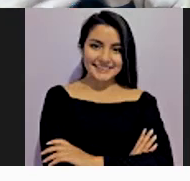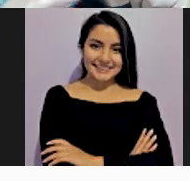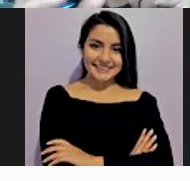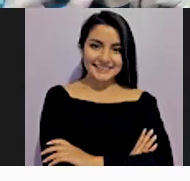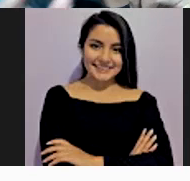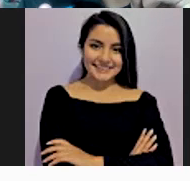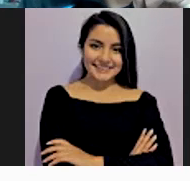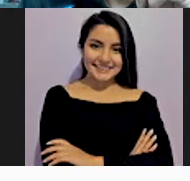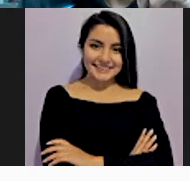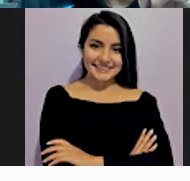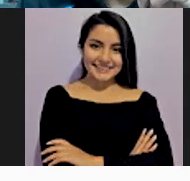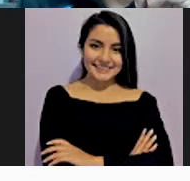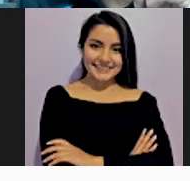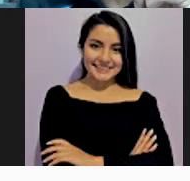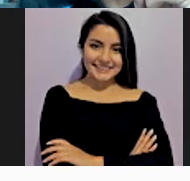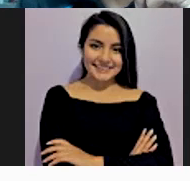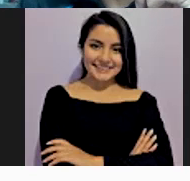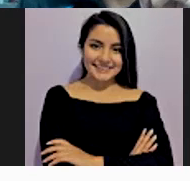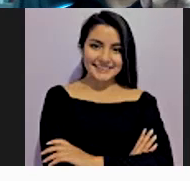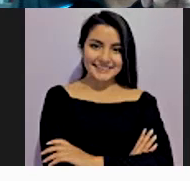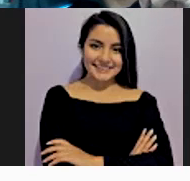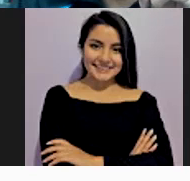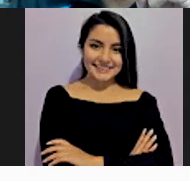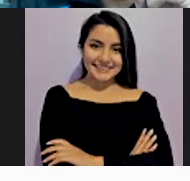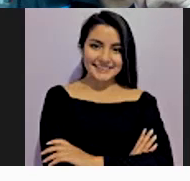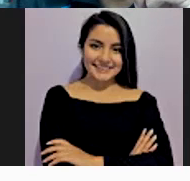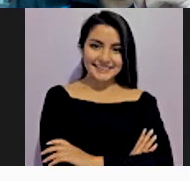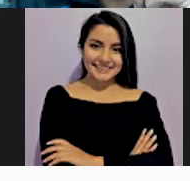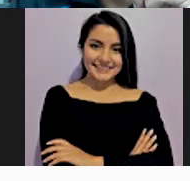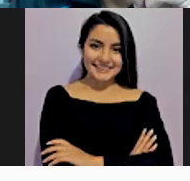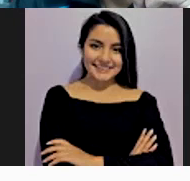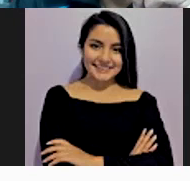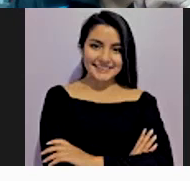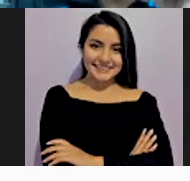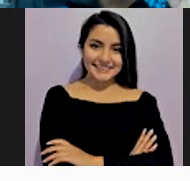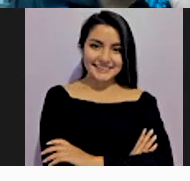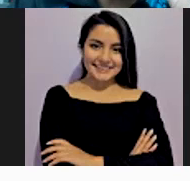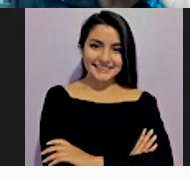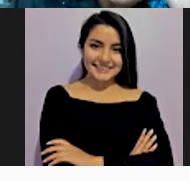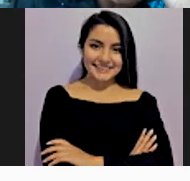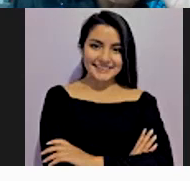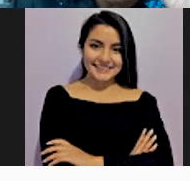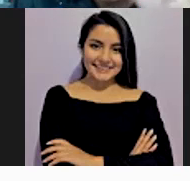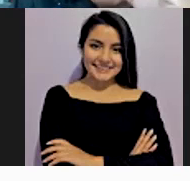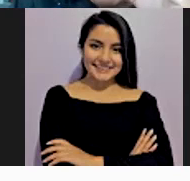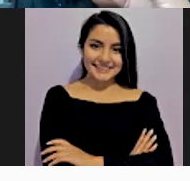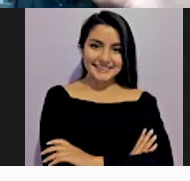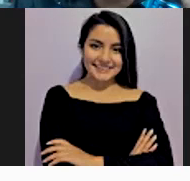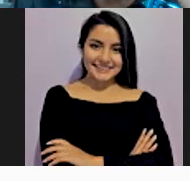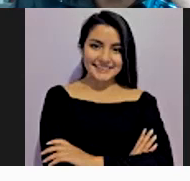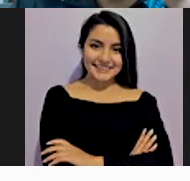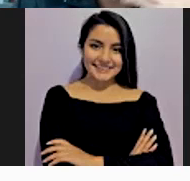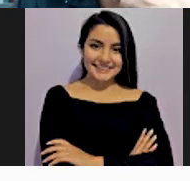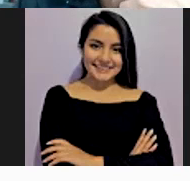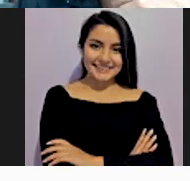más va a transportarse a nivel de. Y claro, como estamos, ¿no es cierto? Hemos visto acá, por ejemplo, ahorita que ya sabemos,